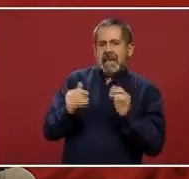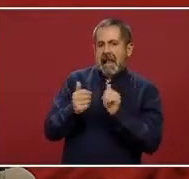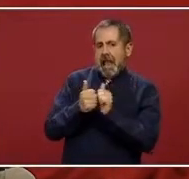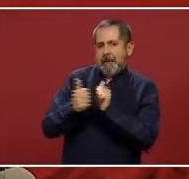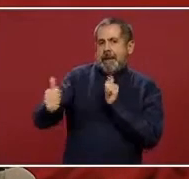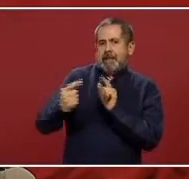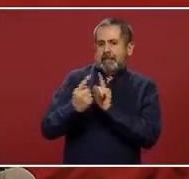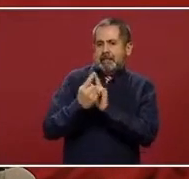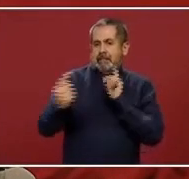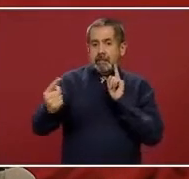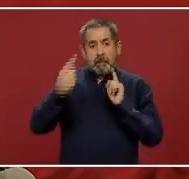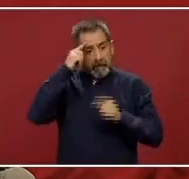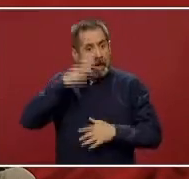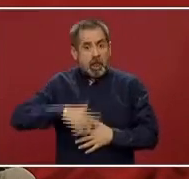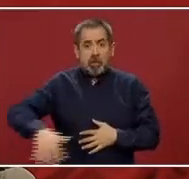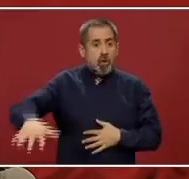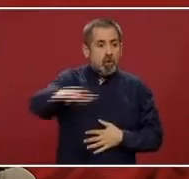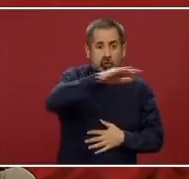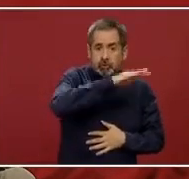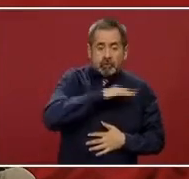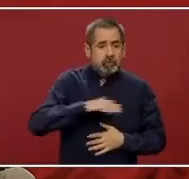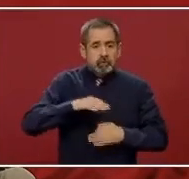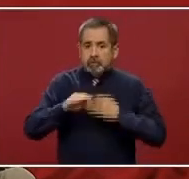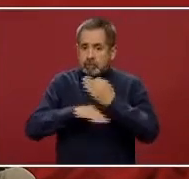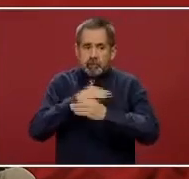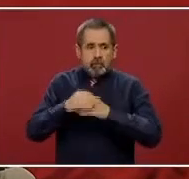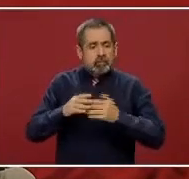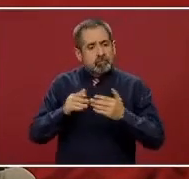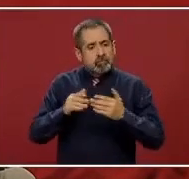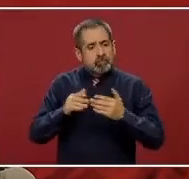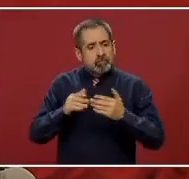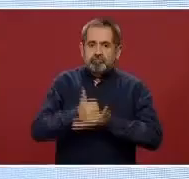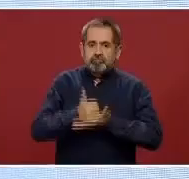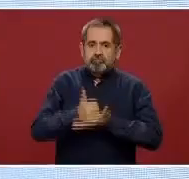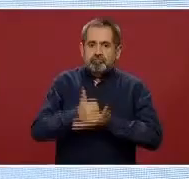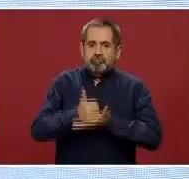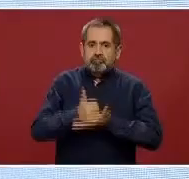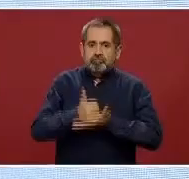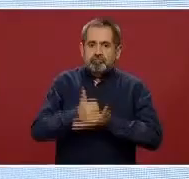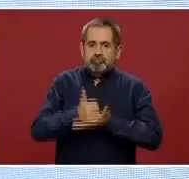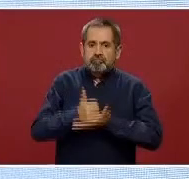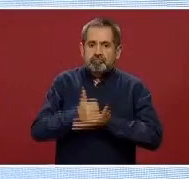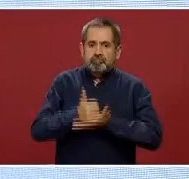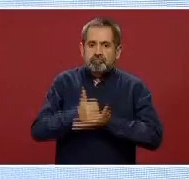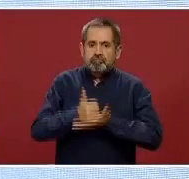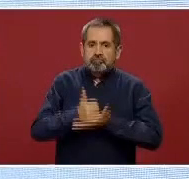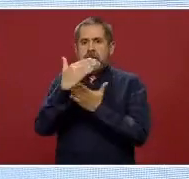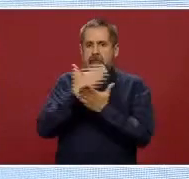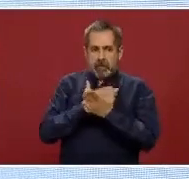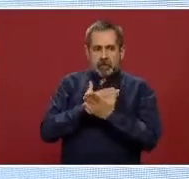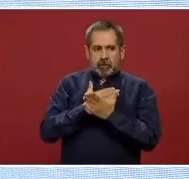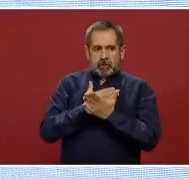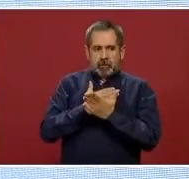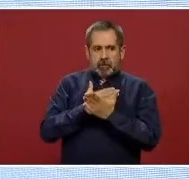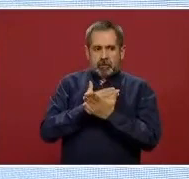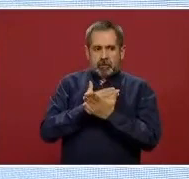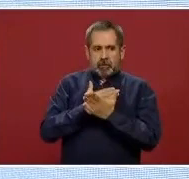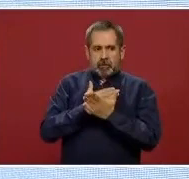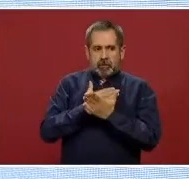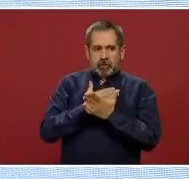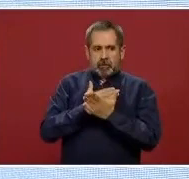no personales, sino generales, que nos van a llevar a que la epidemia, aunque seguirá